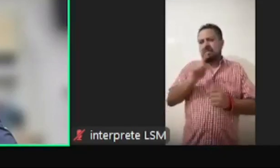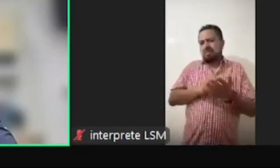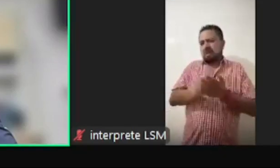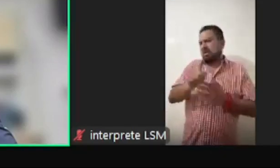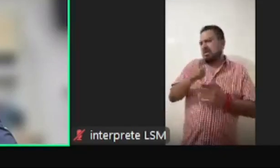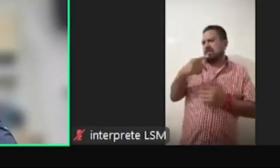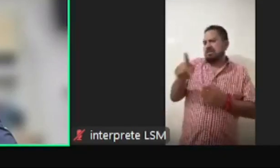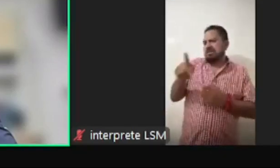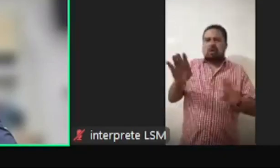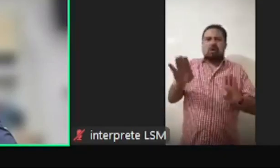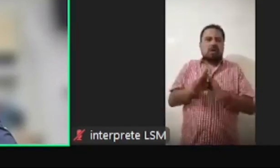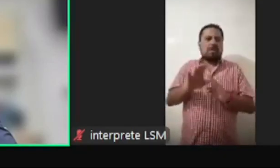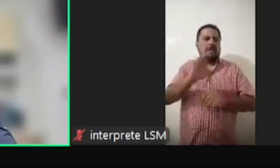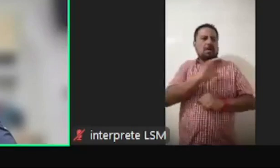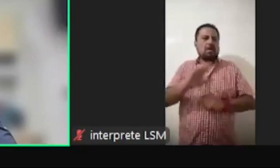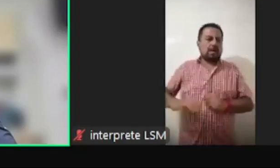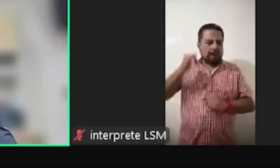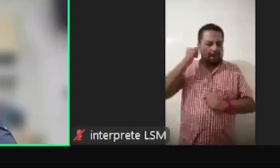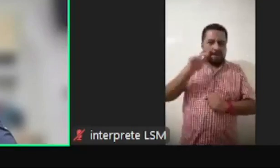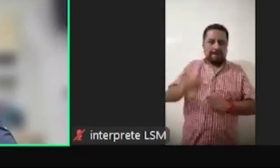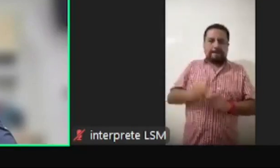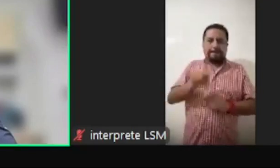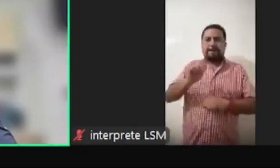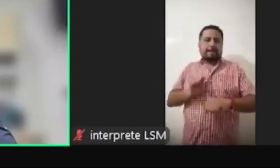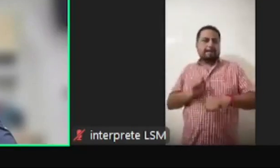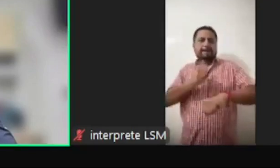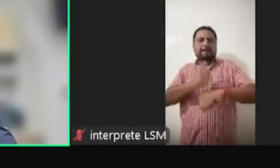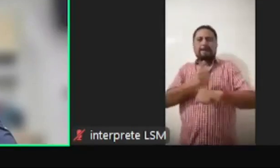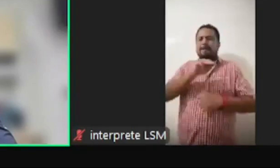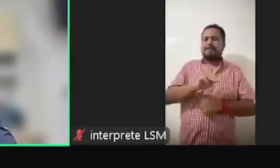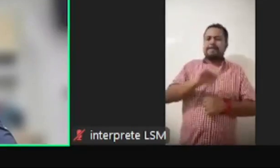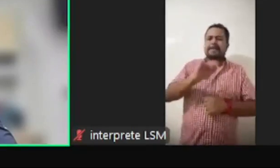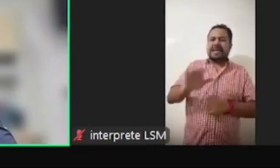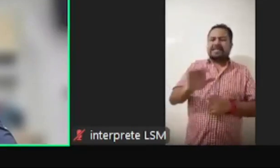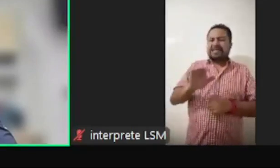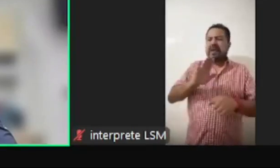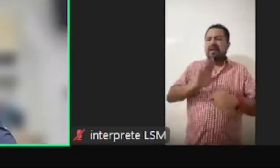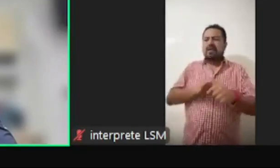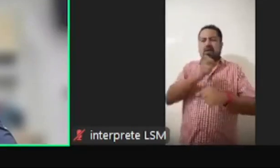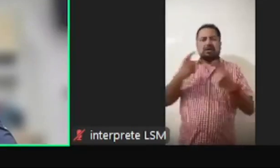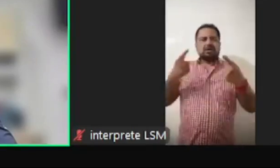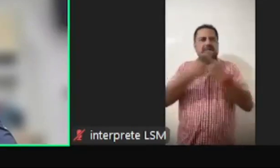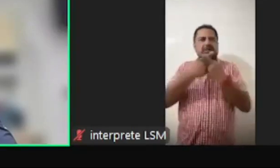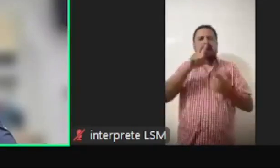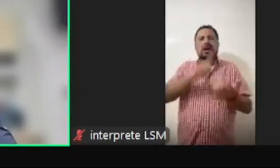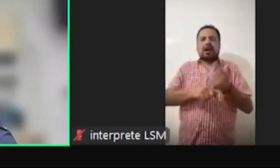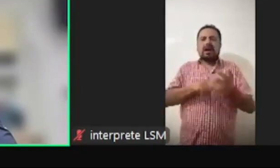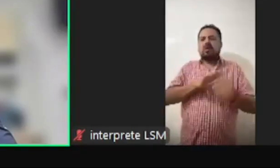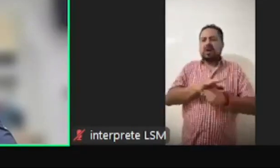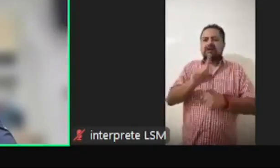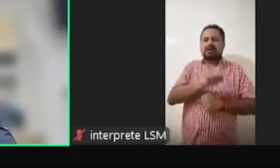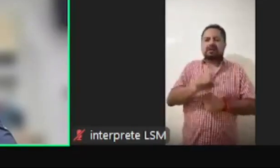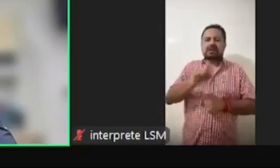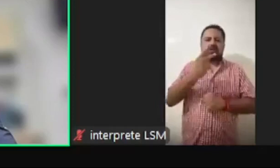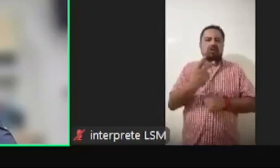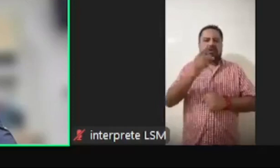de candidatos indígenas postulados por Movimiento Ciudadano por el que se controvierte el acuerdo 102 diagonal C,